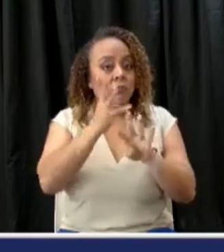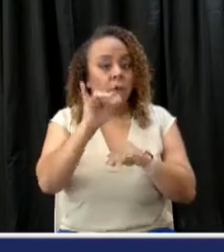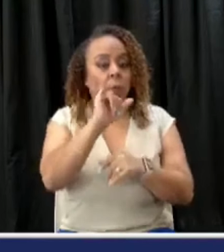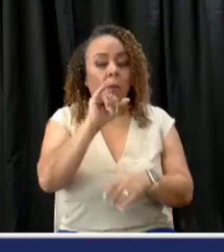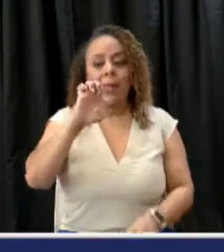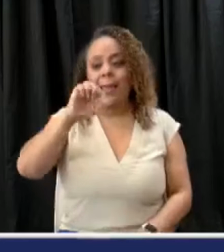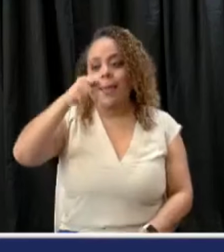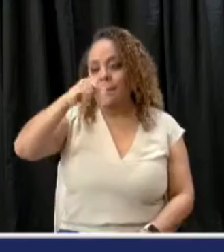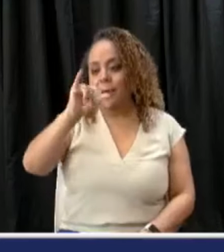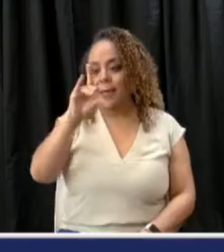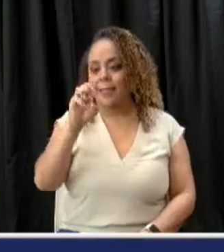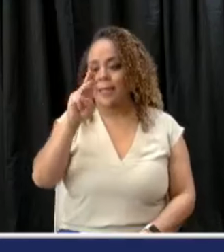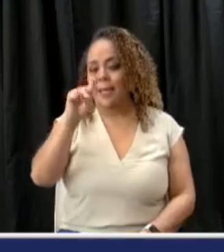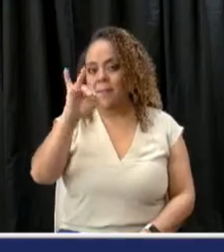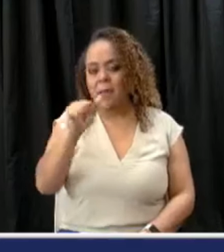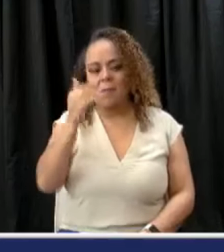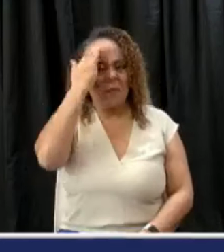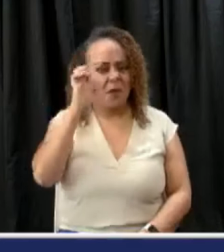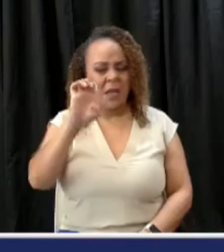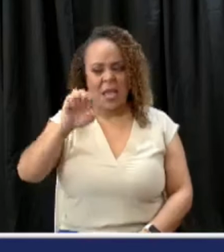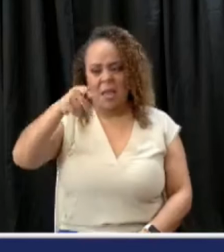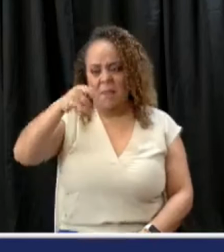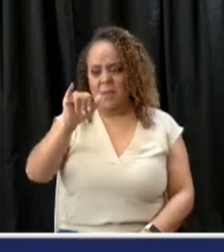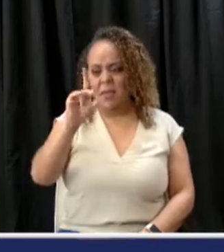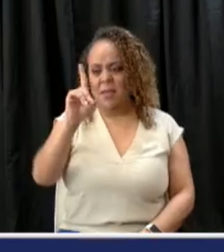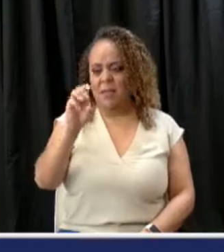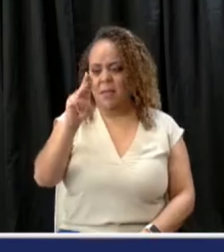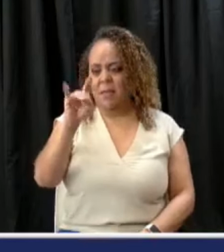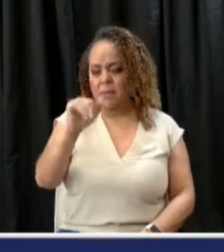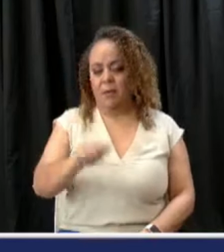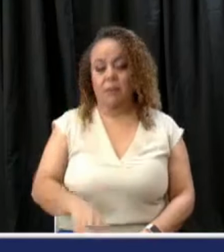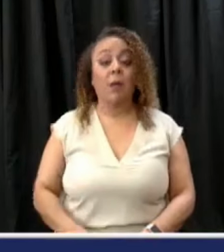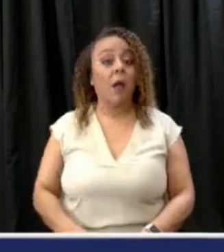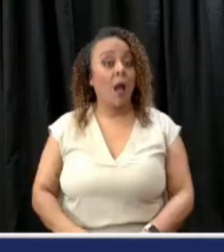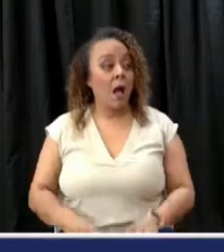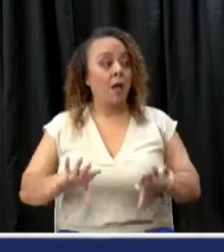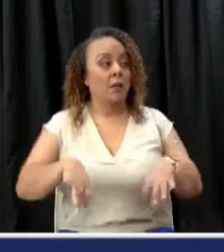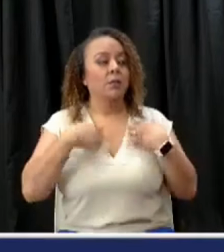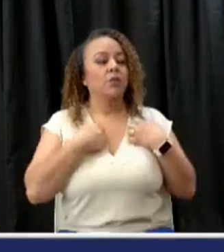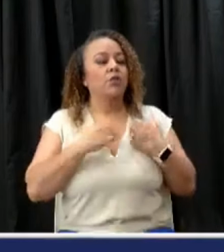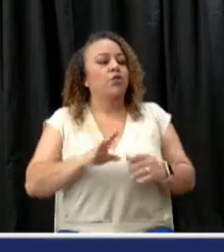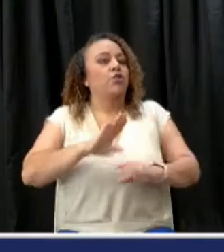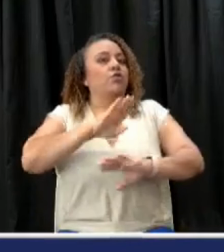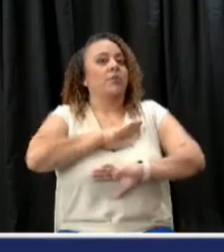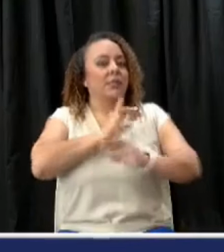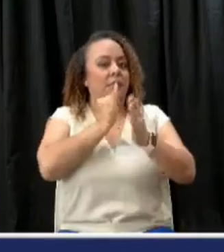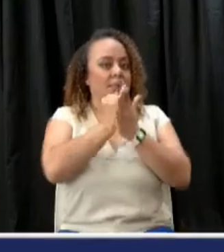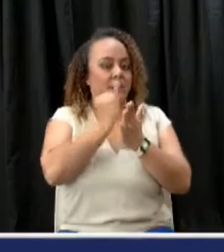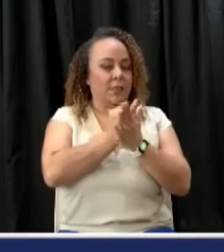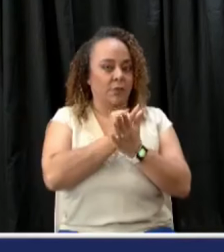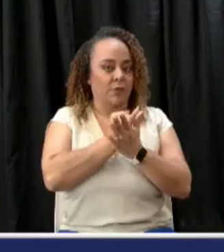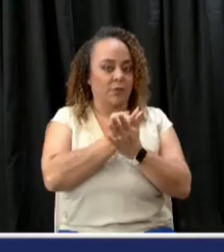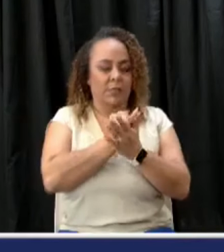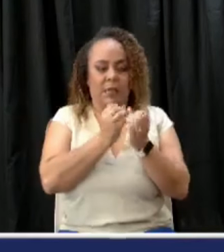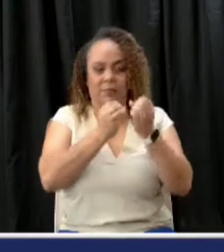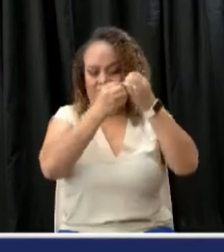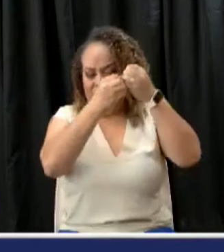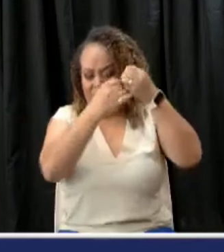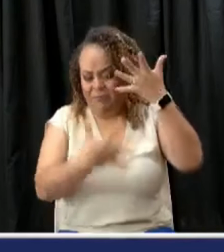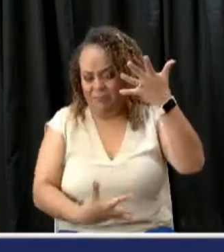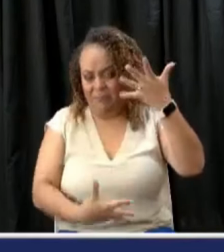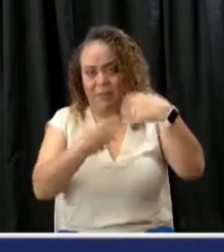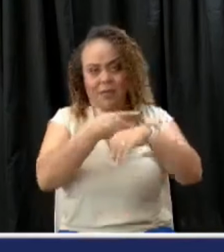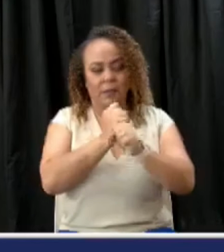epidemia. ¿Por qué una epidemia, Esteban? Porque existen suficientes investigaciones que se